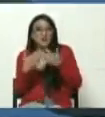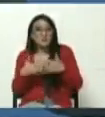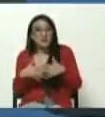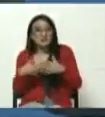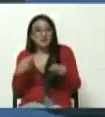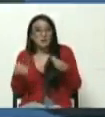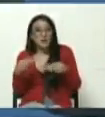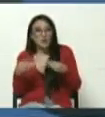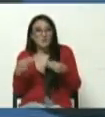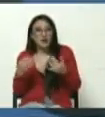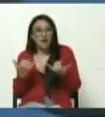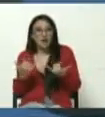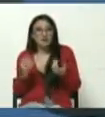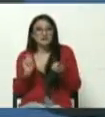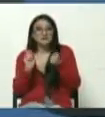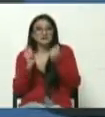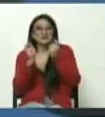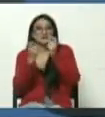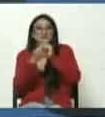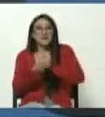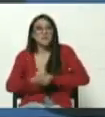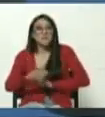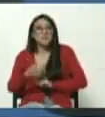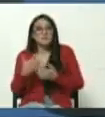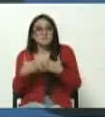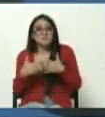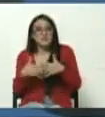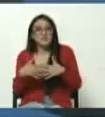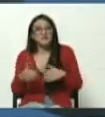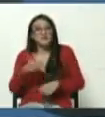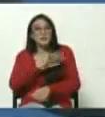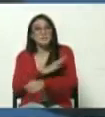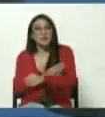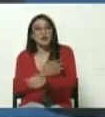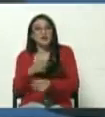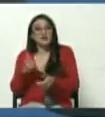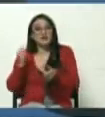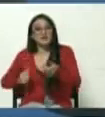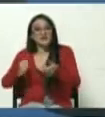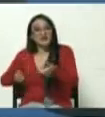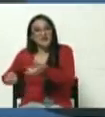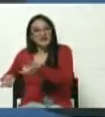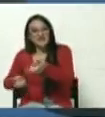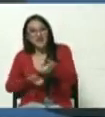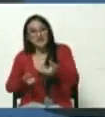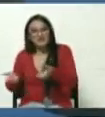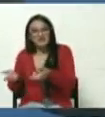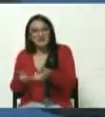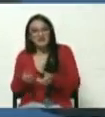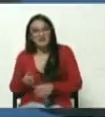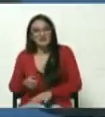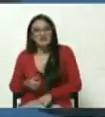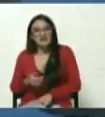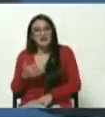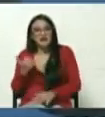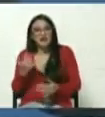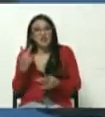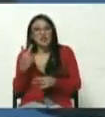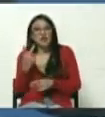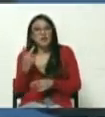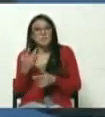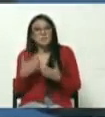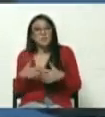nuevo en la empresa más poderosa de fertilizantes. Monómeros y Pequivén serán dos